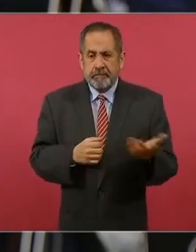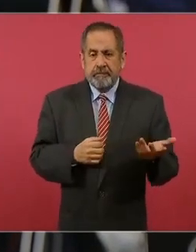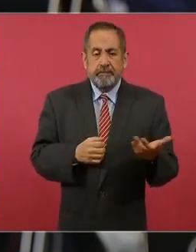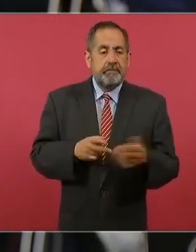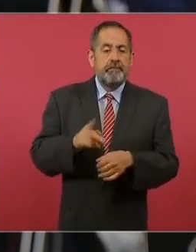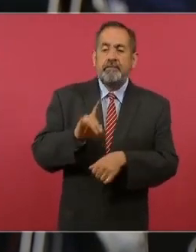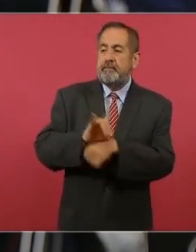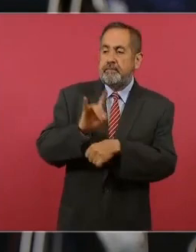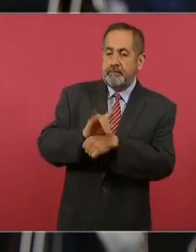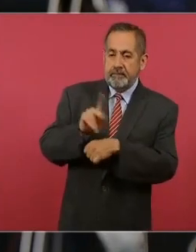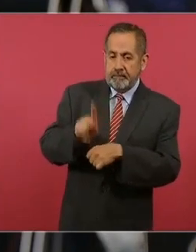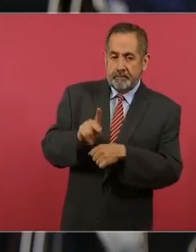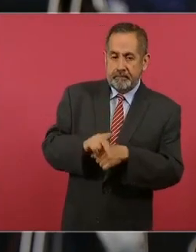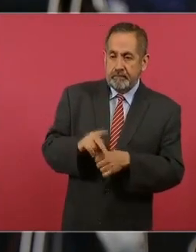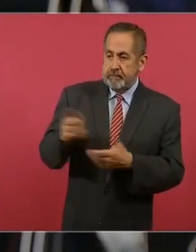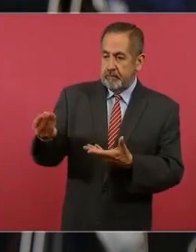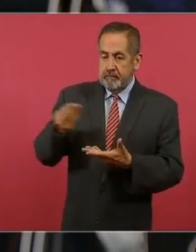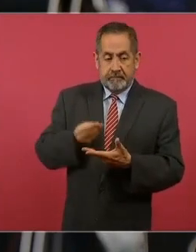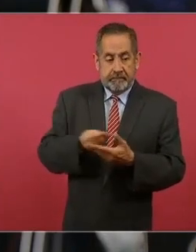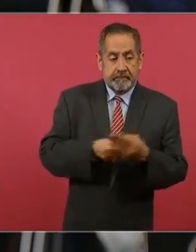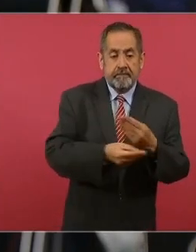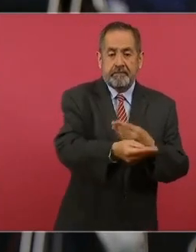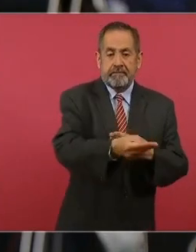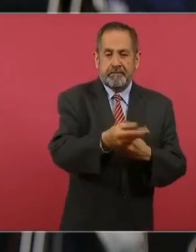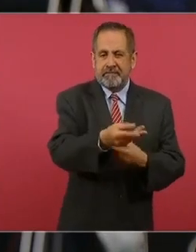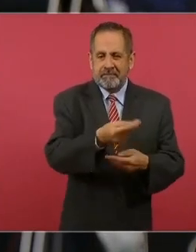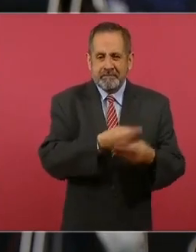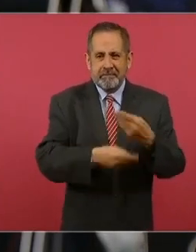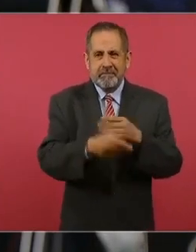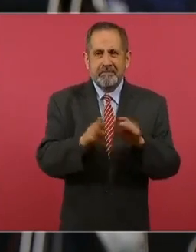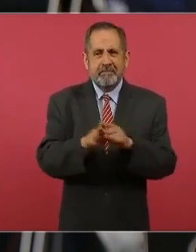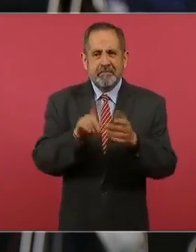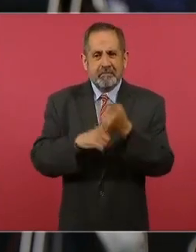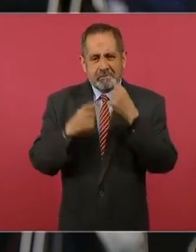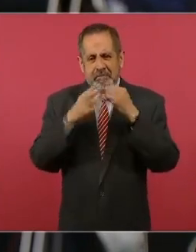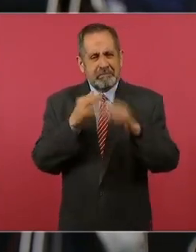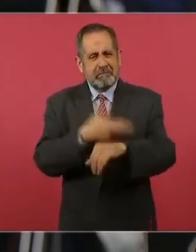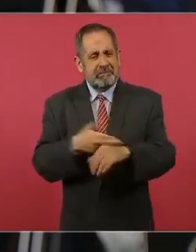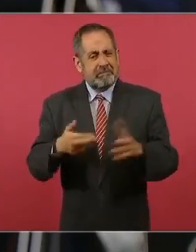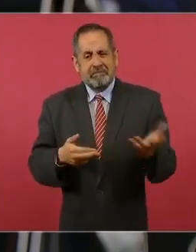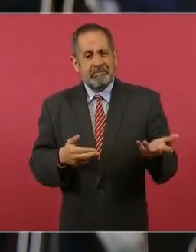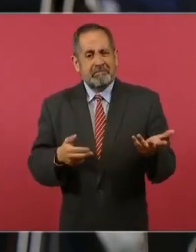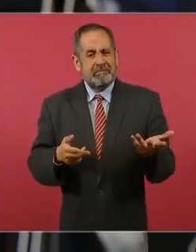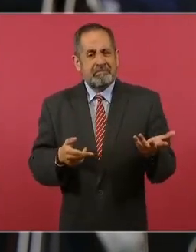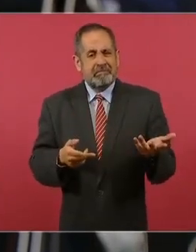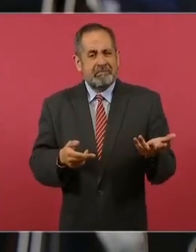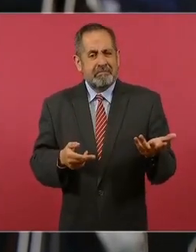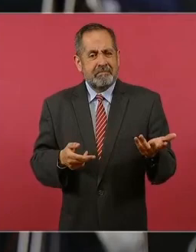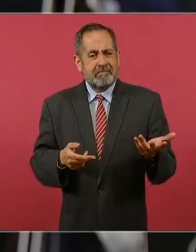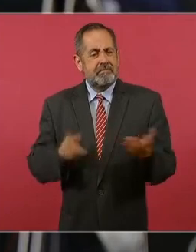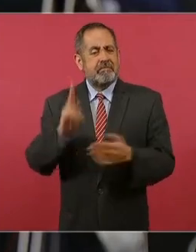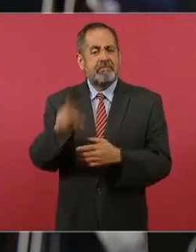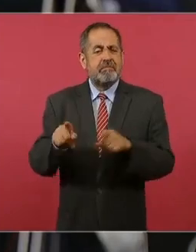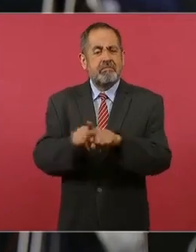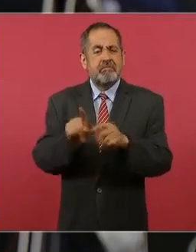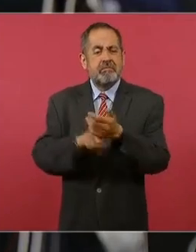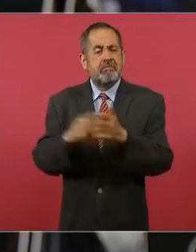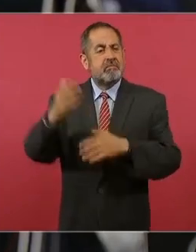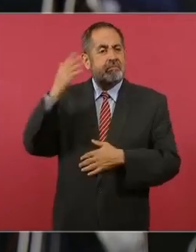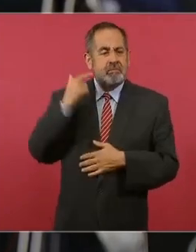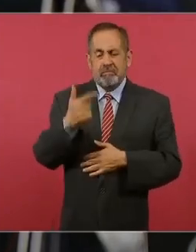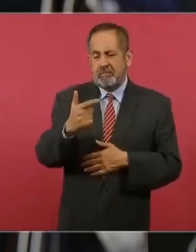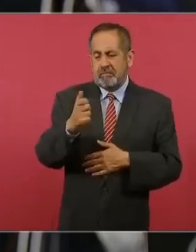Simulan operaciones para transferir esas ganancias entre ellas mismas, muy parecido a las operaciones que hacía